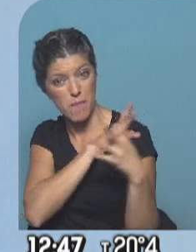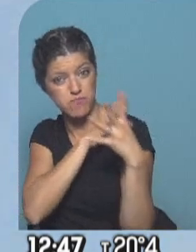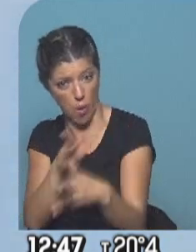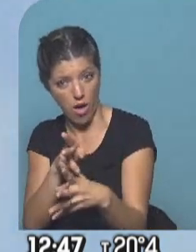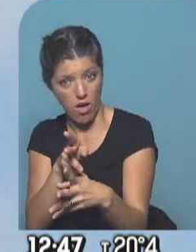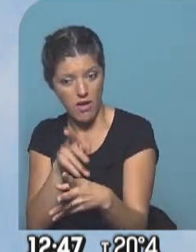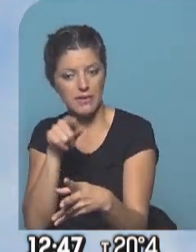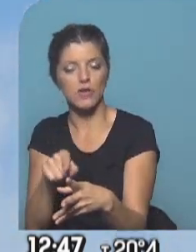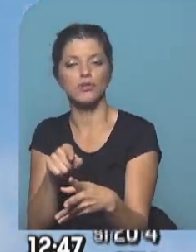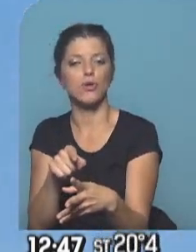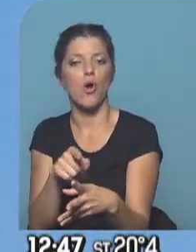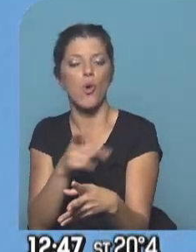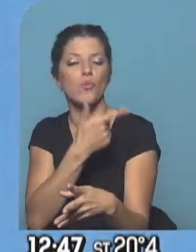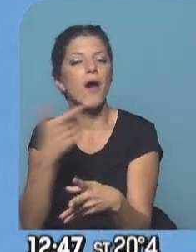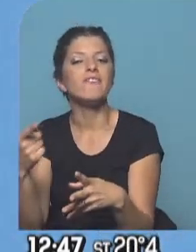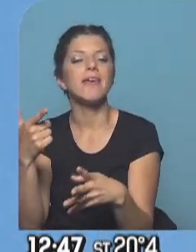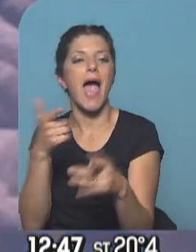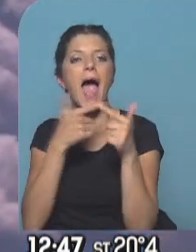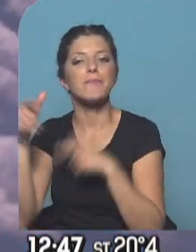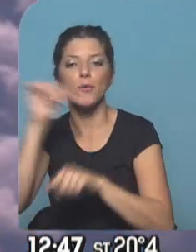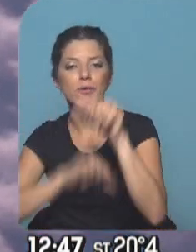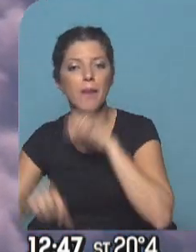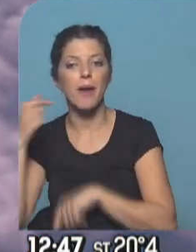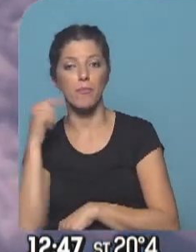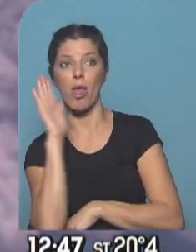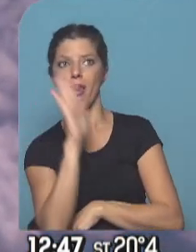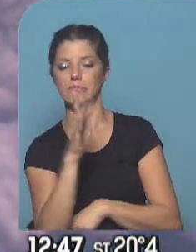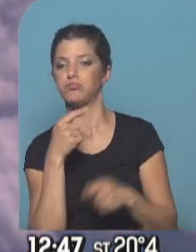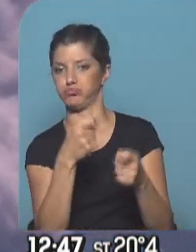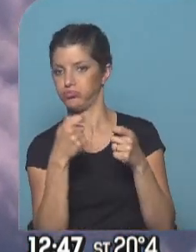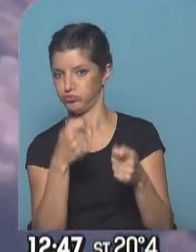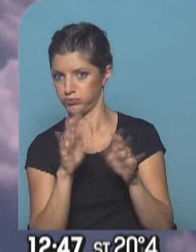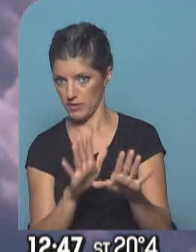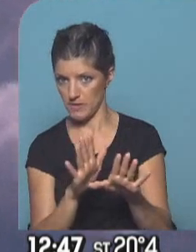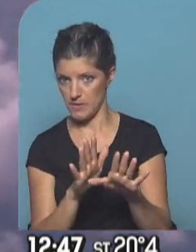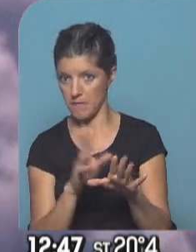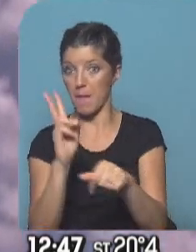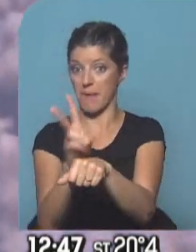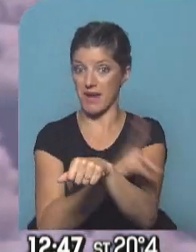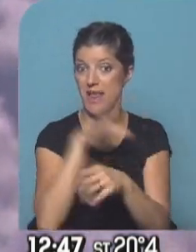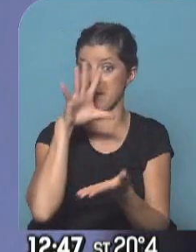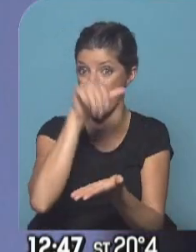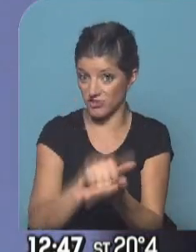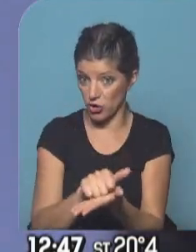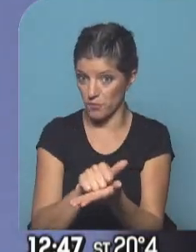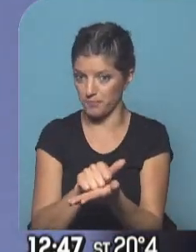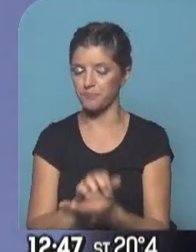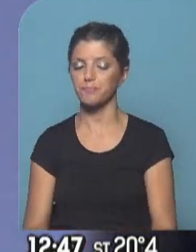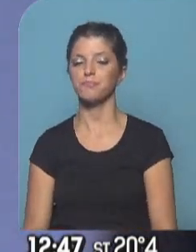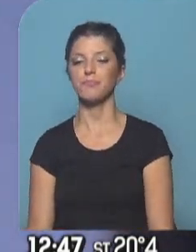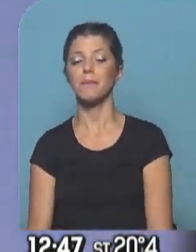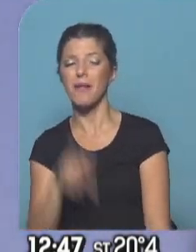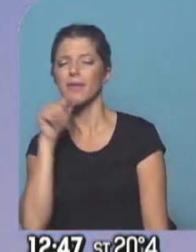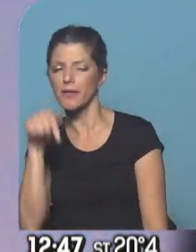una capacidad nuclear que les permitiera disuadir a las potencias occidentales de invadirlo. En este sentido, la realidad de Corea del Norte se